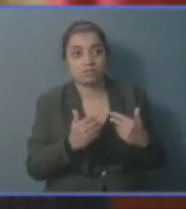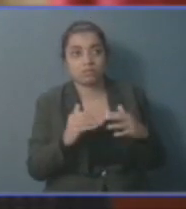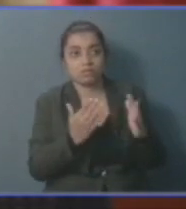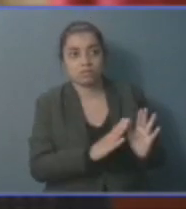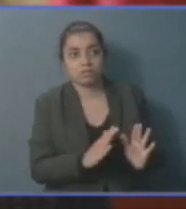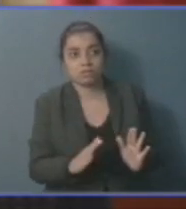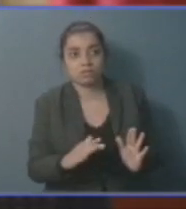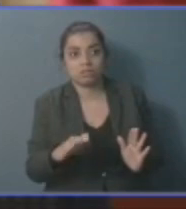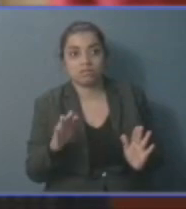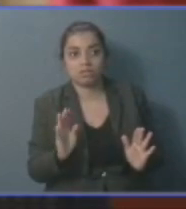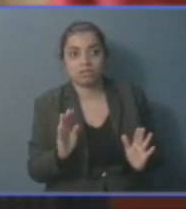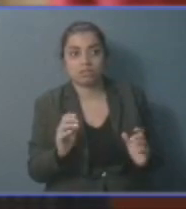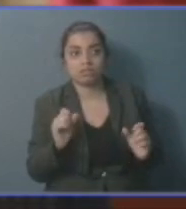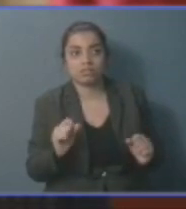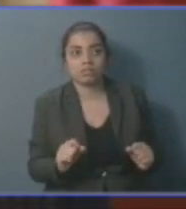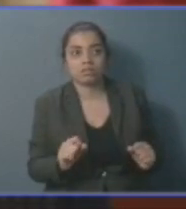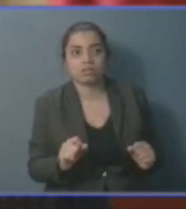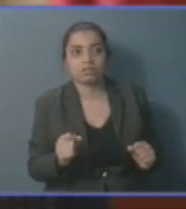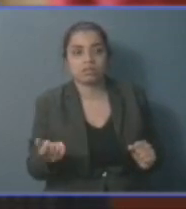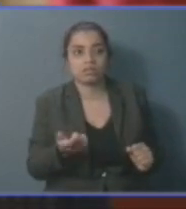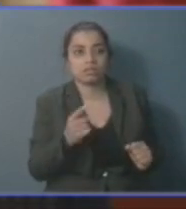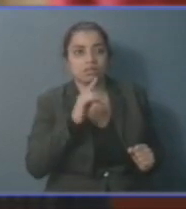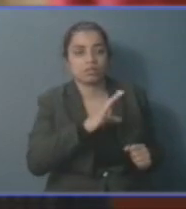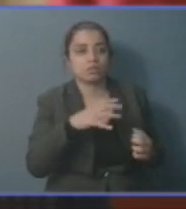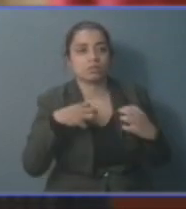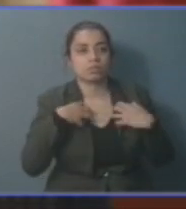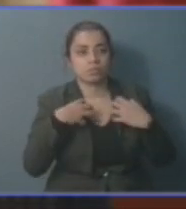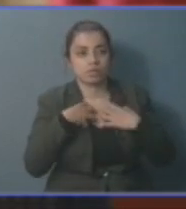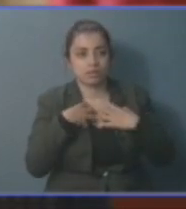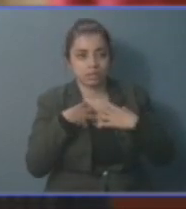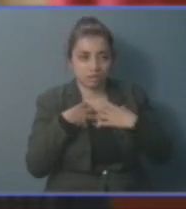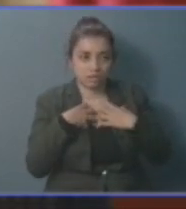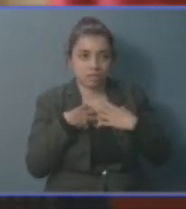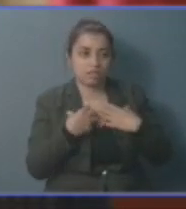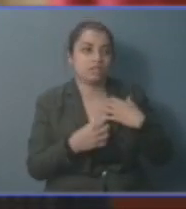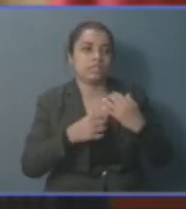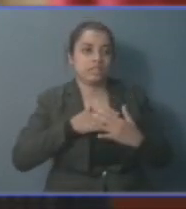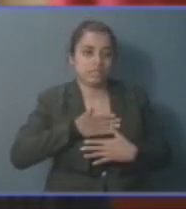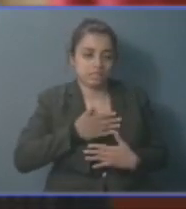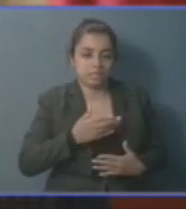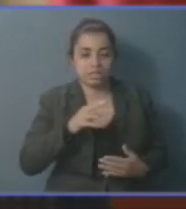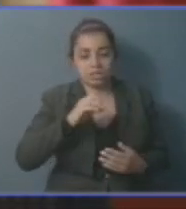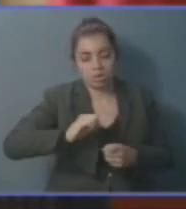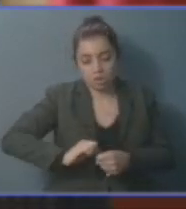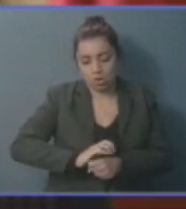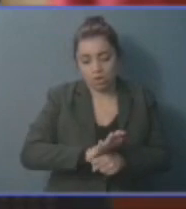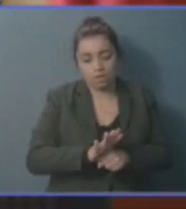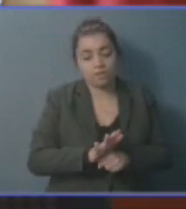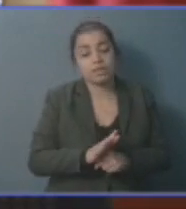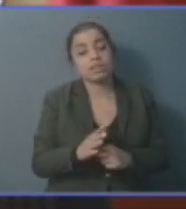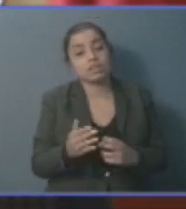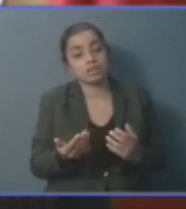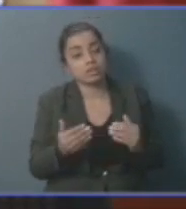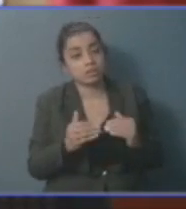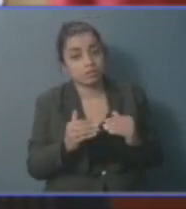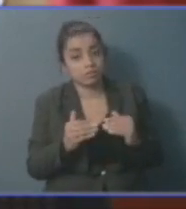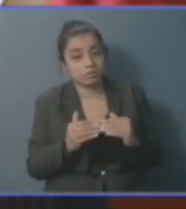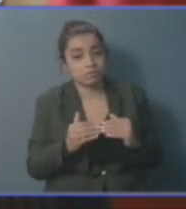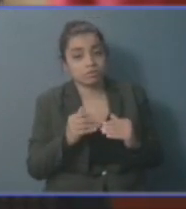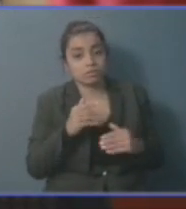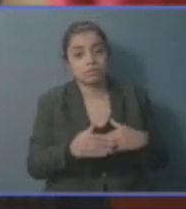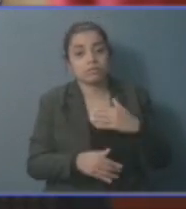médicas que han perdido su propia vida en la batalla contra el COVID-19. Ellos deben ser